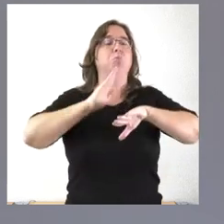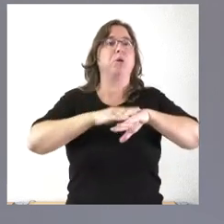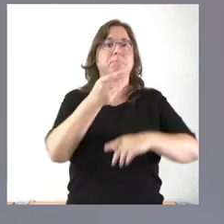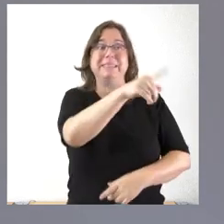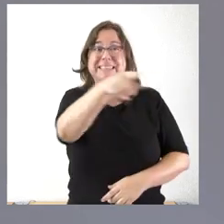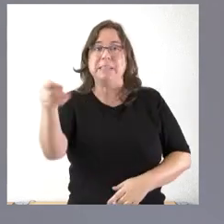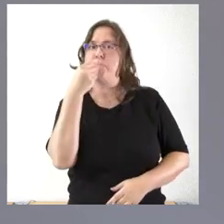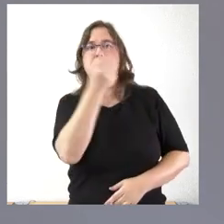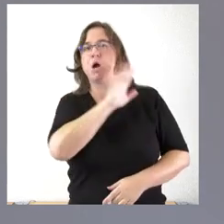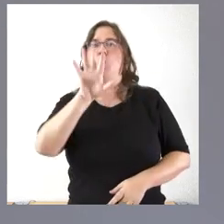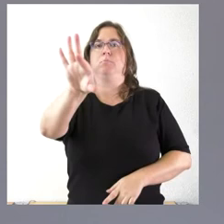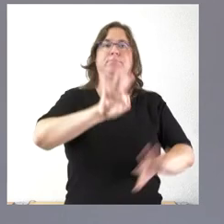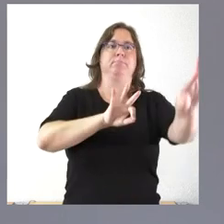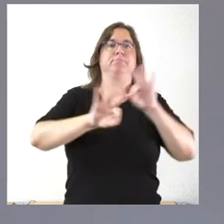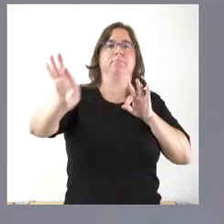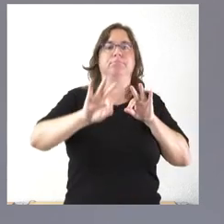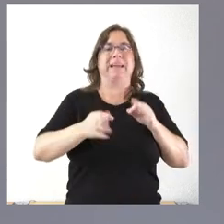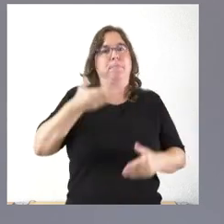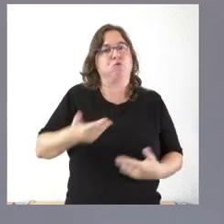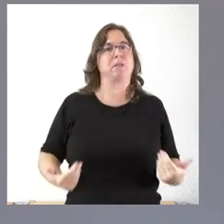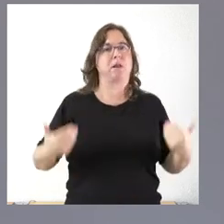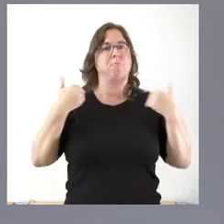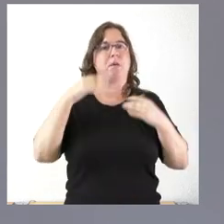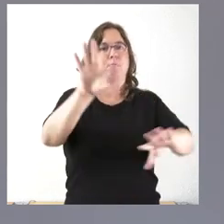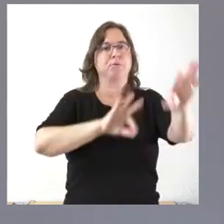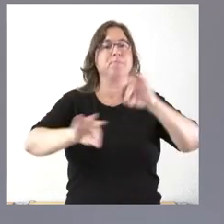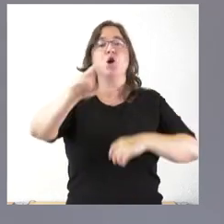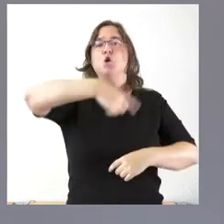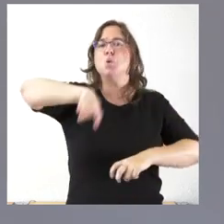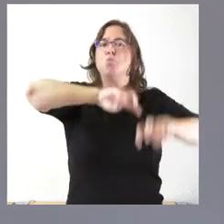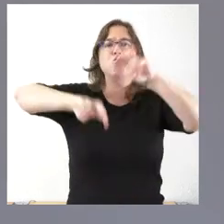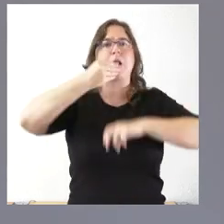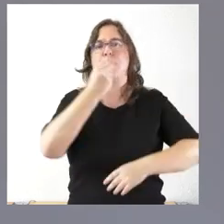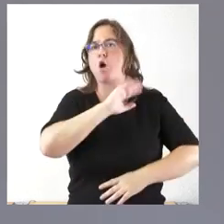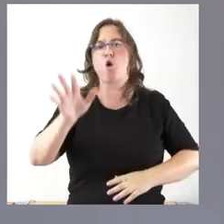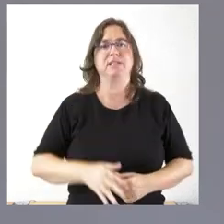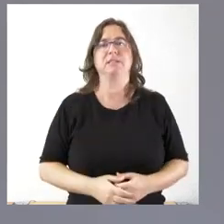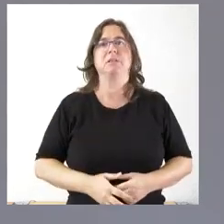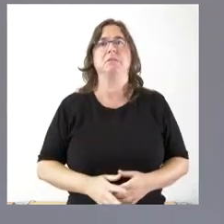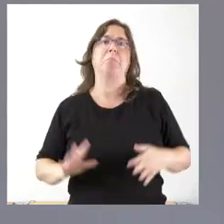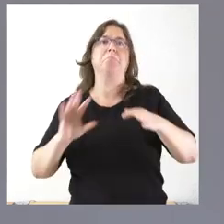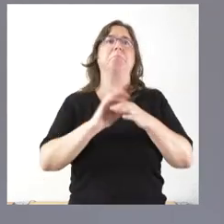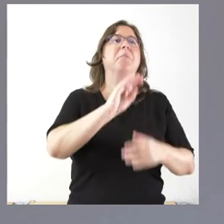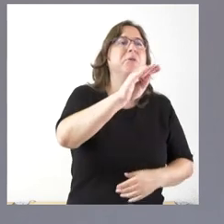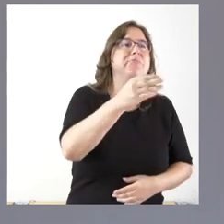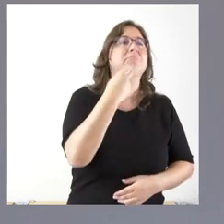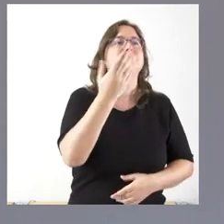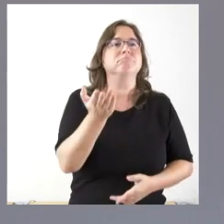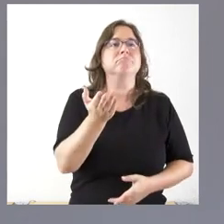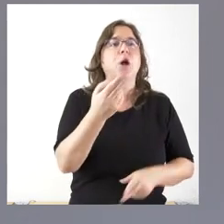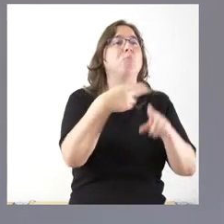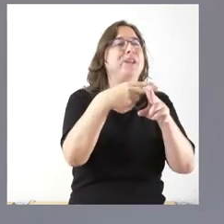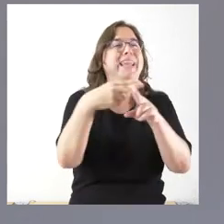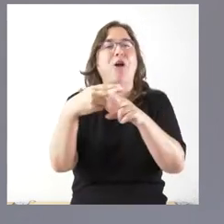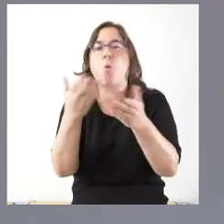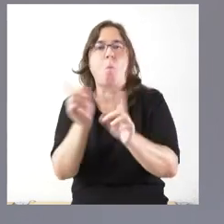mejores para el desempeño de esa importante responsabilidad, y nosotros siempre hemos buscado a los mejores y no hemos preguntado nunca cuál es su